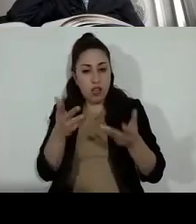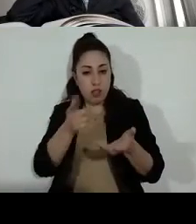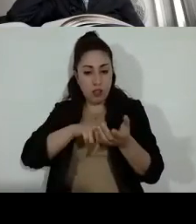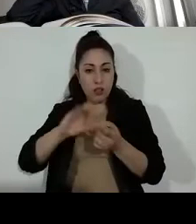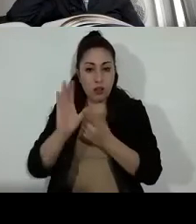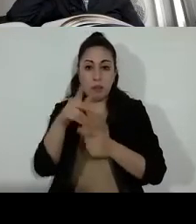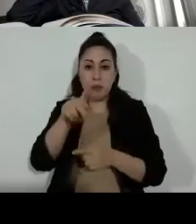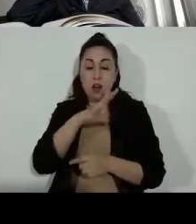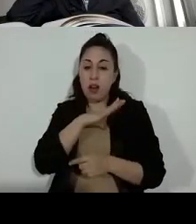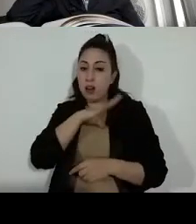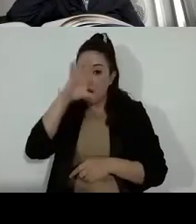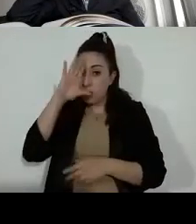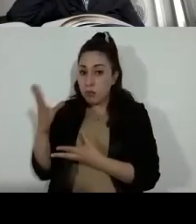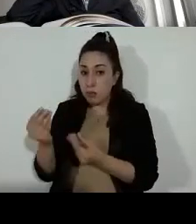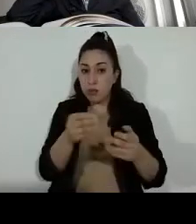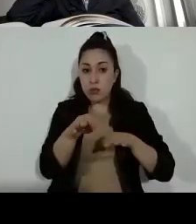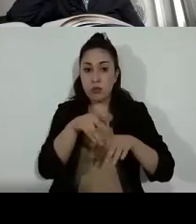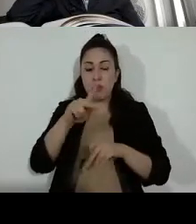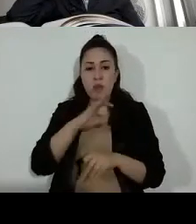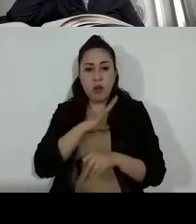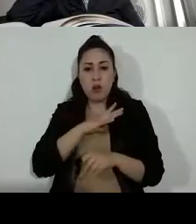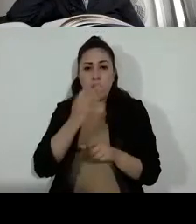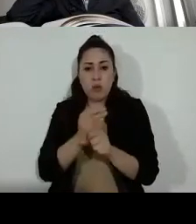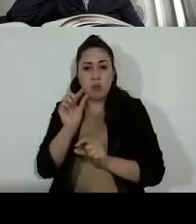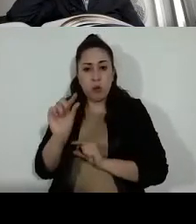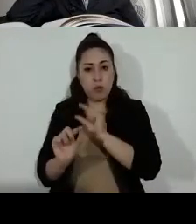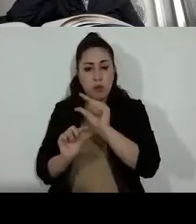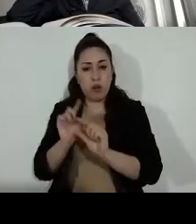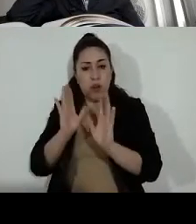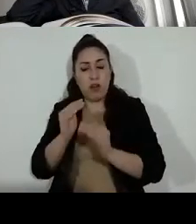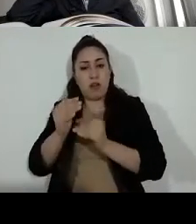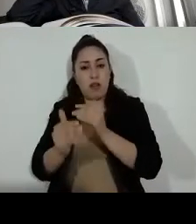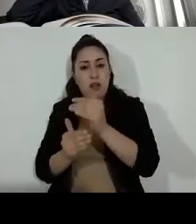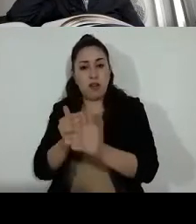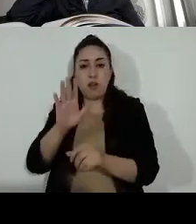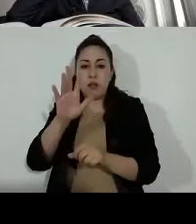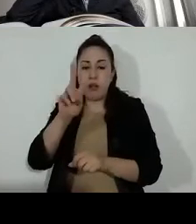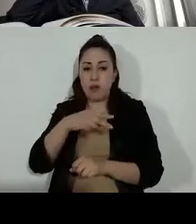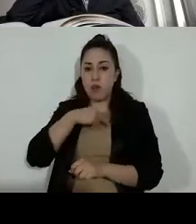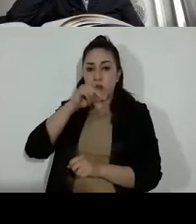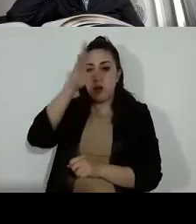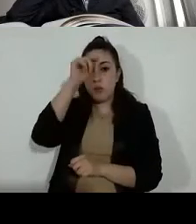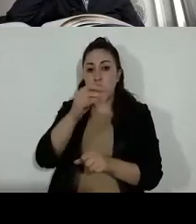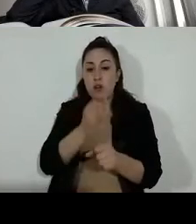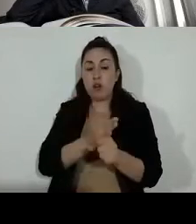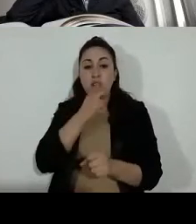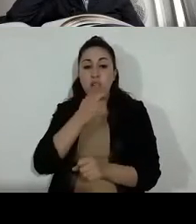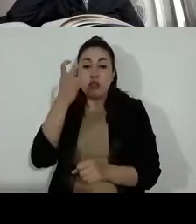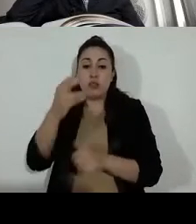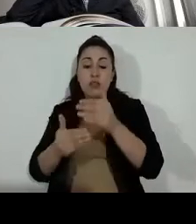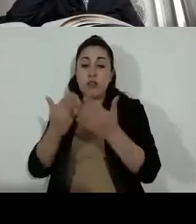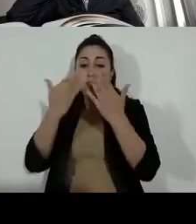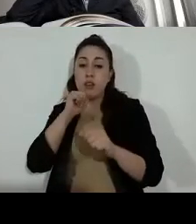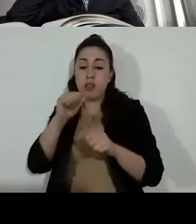sobrecargados, pero que sí estamos avanzando. O sea, yo no estoy de acuerdo pues, en que se diga que no se ha avanzado, porque sí, estamos avanzando y tan